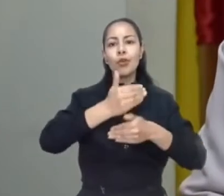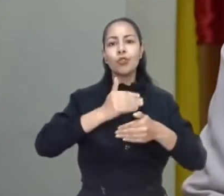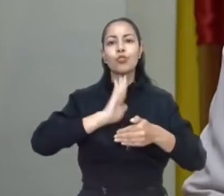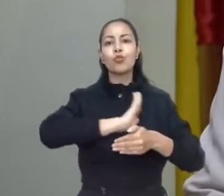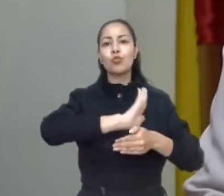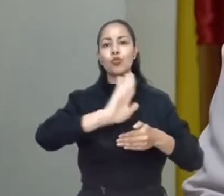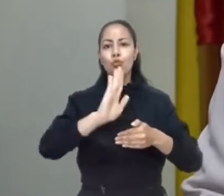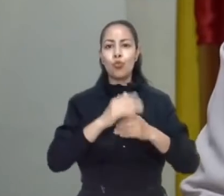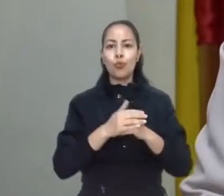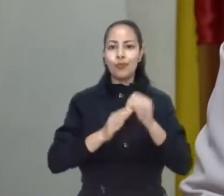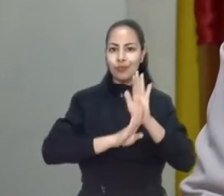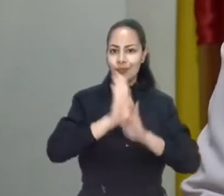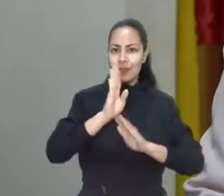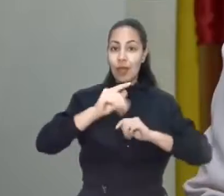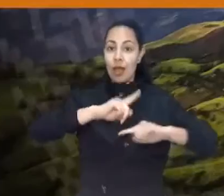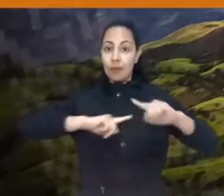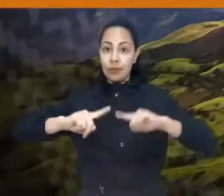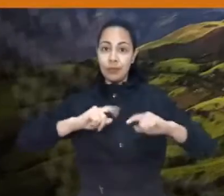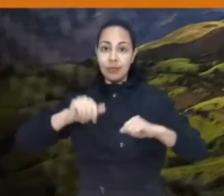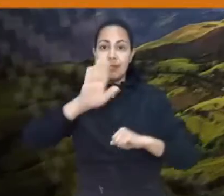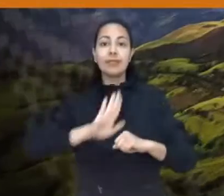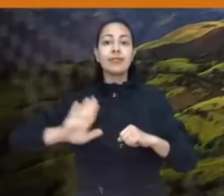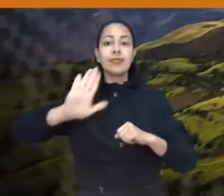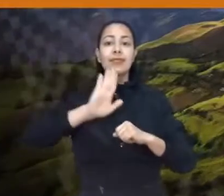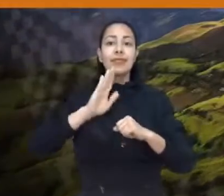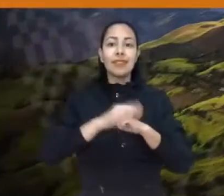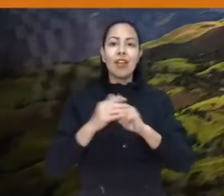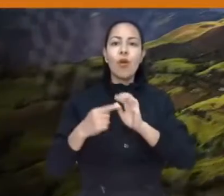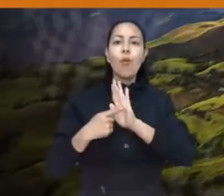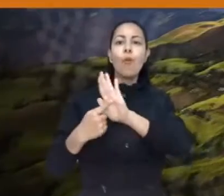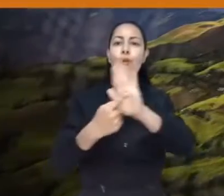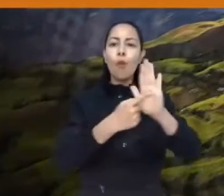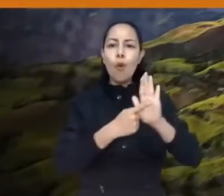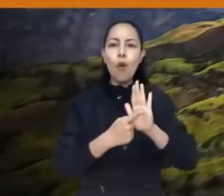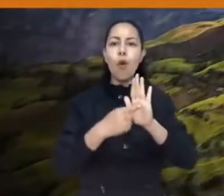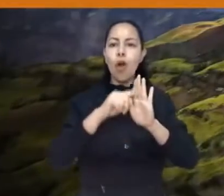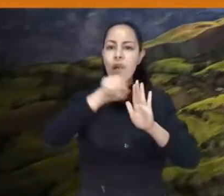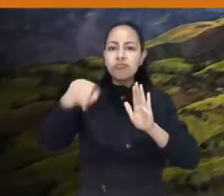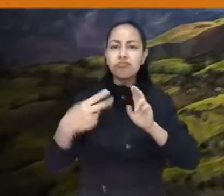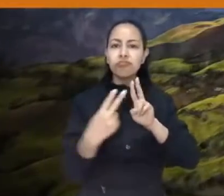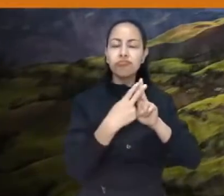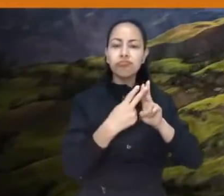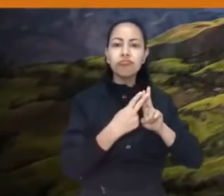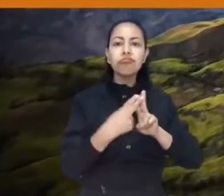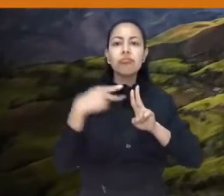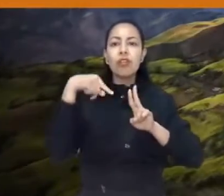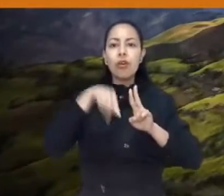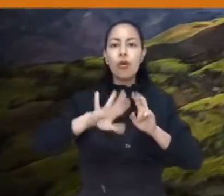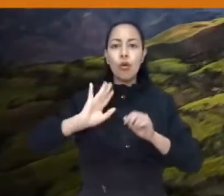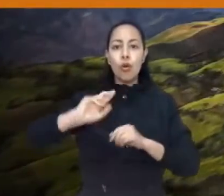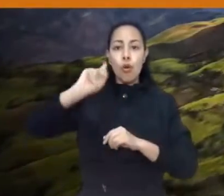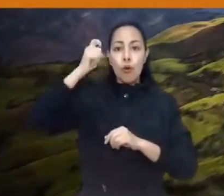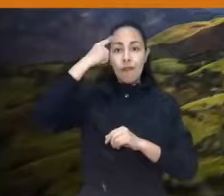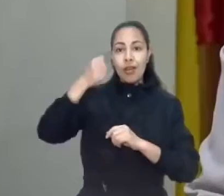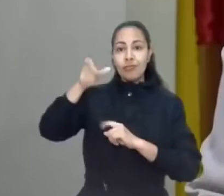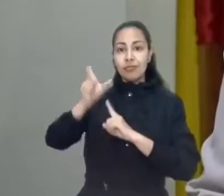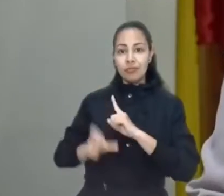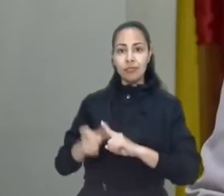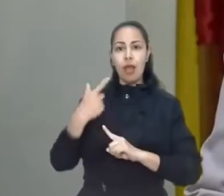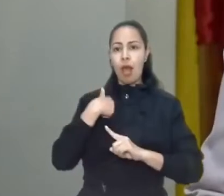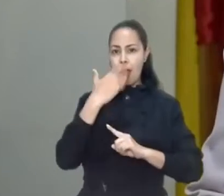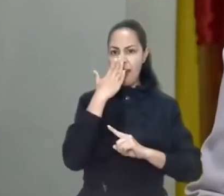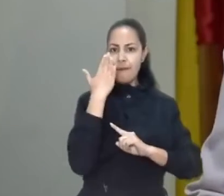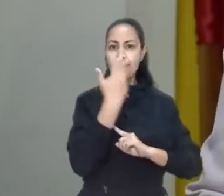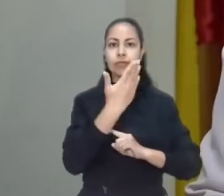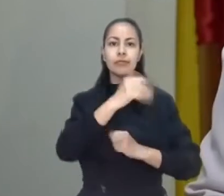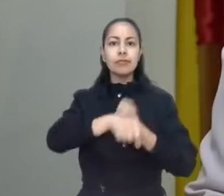los procesos que estamos adelantando. Desde la administración departamental, dar a conocer el talante que se tiene de un gobernador que ha estado